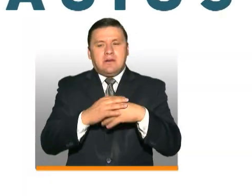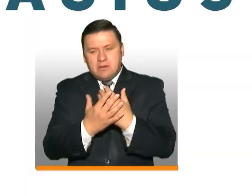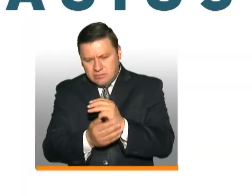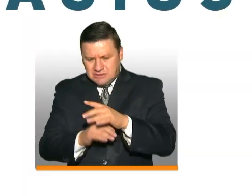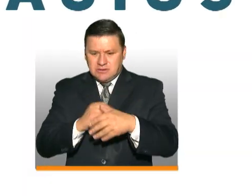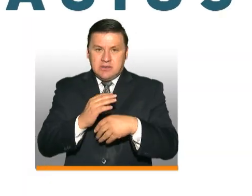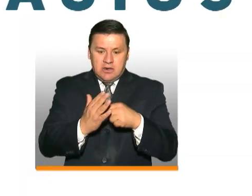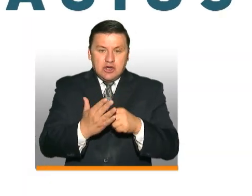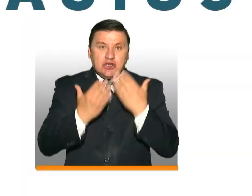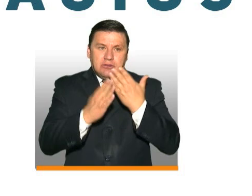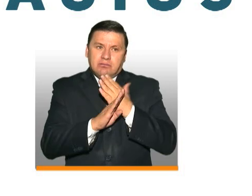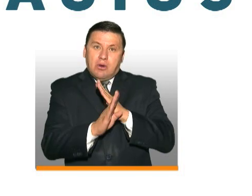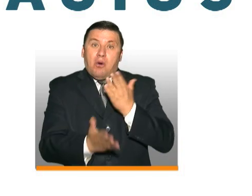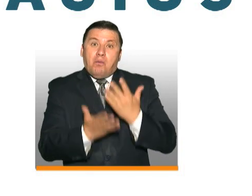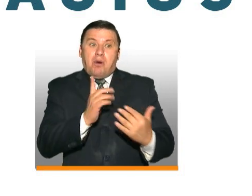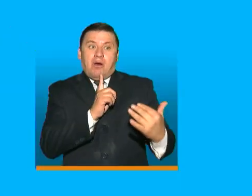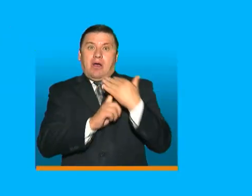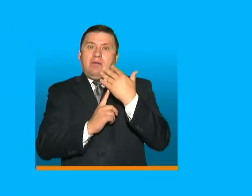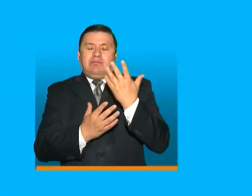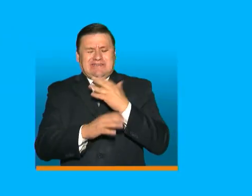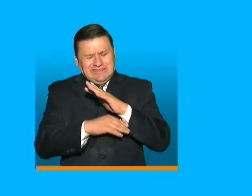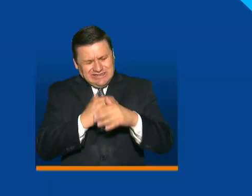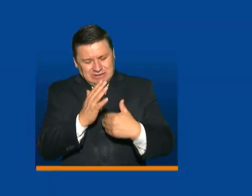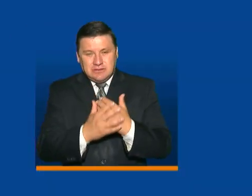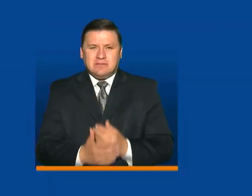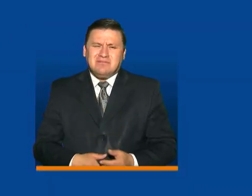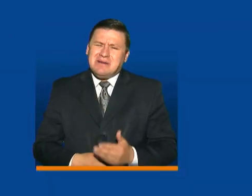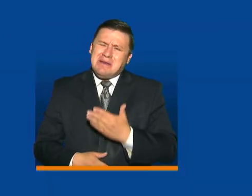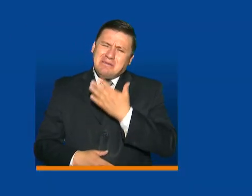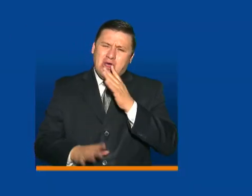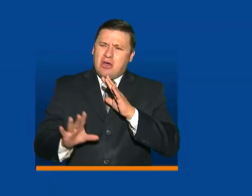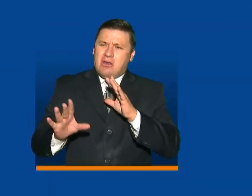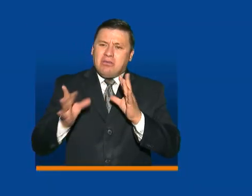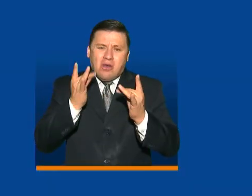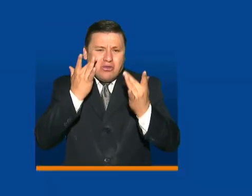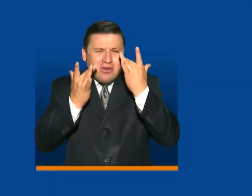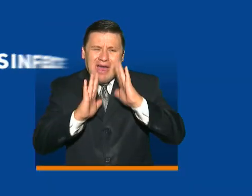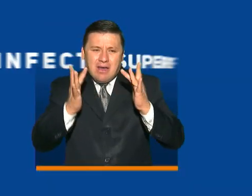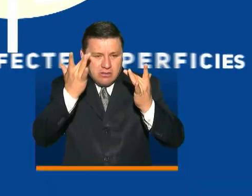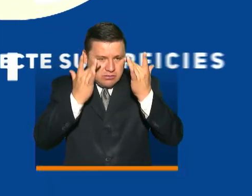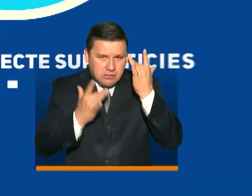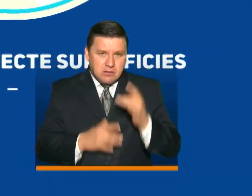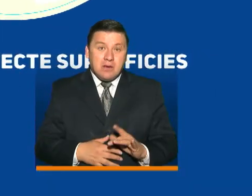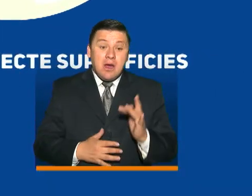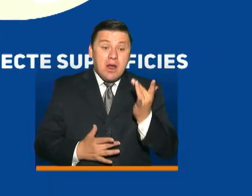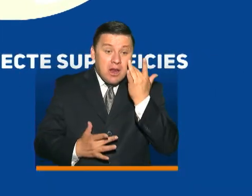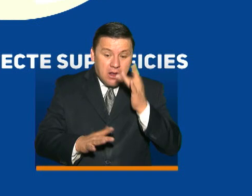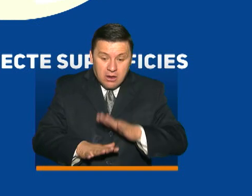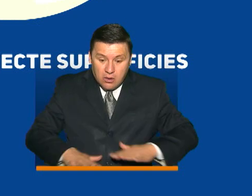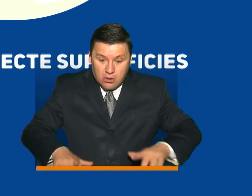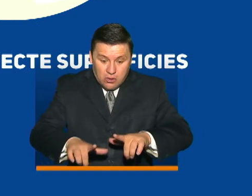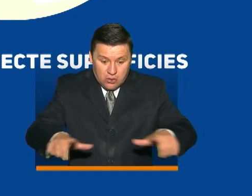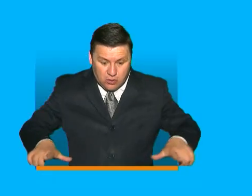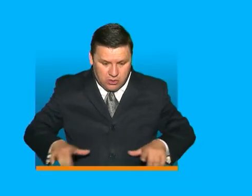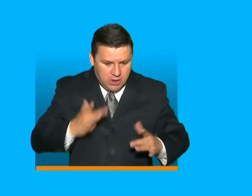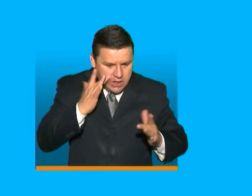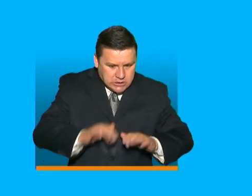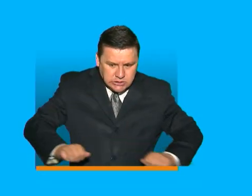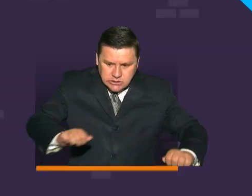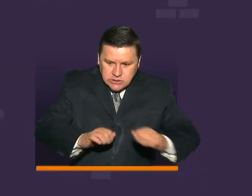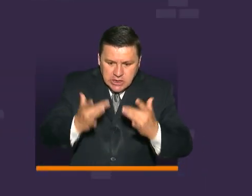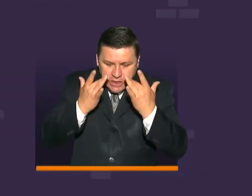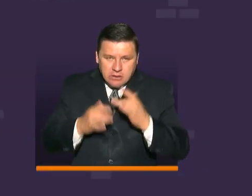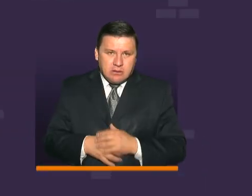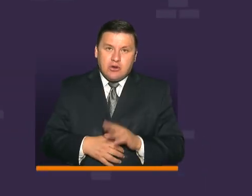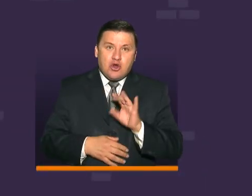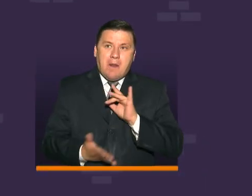lo protegerá de posibles contagios. Evite tocarse la cara. Limpie y desinfecte superficies.